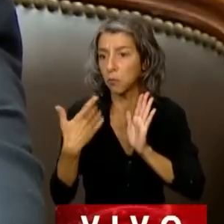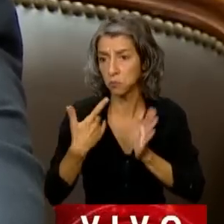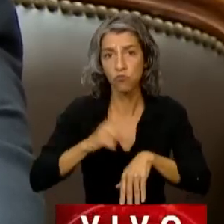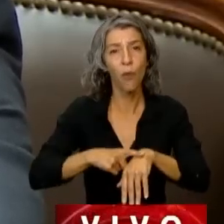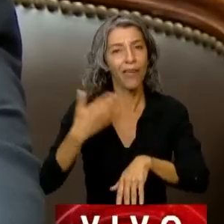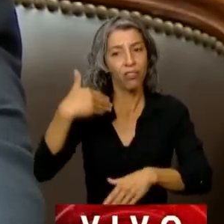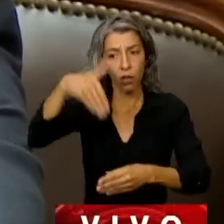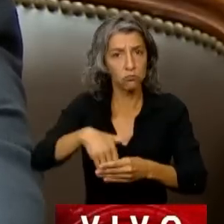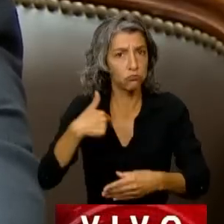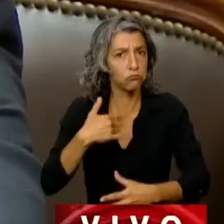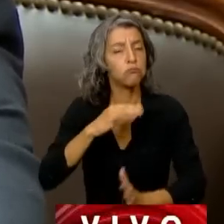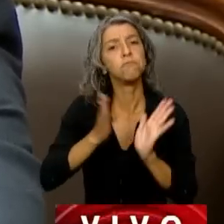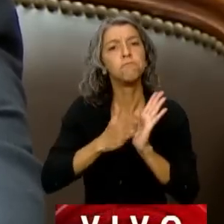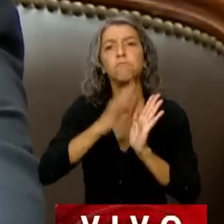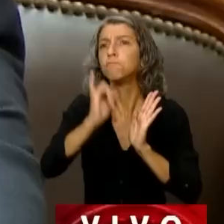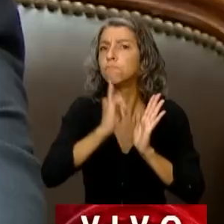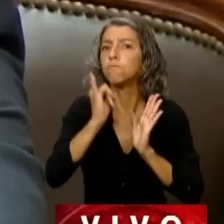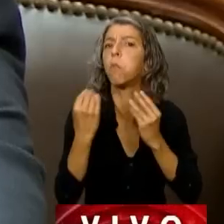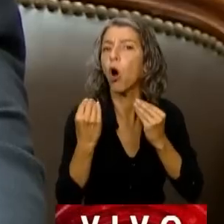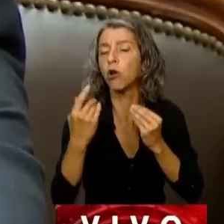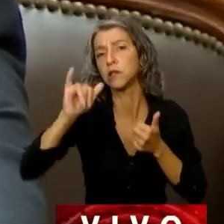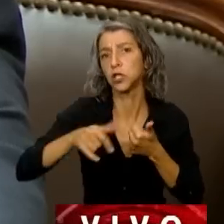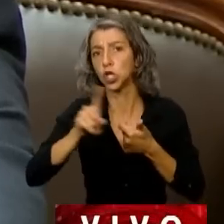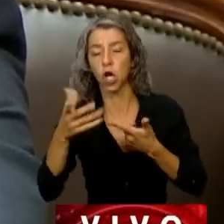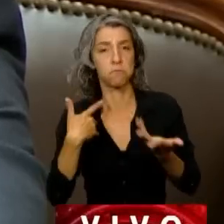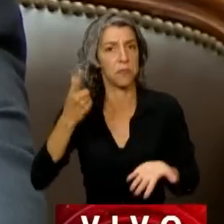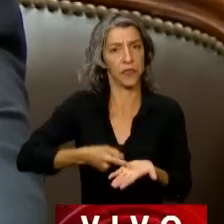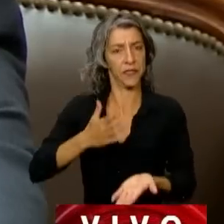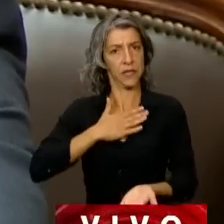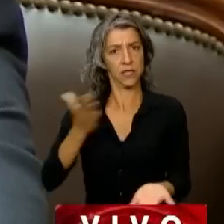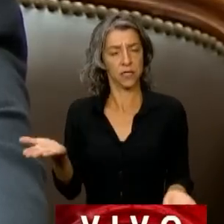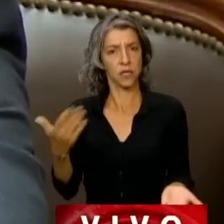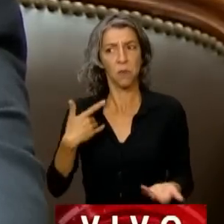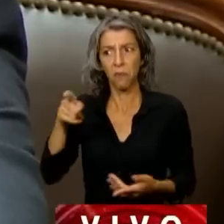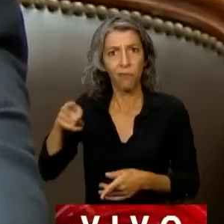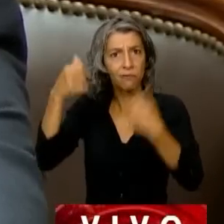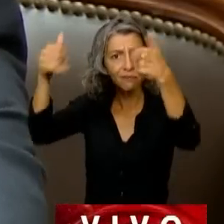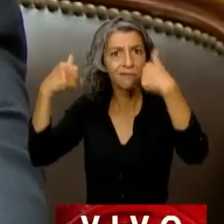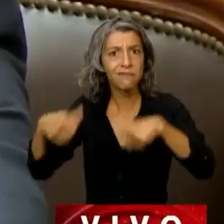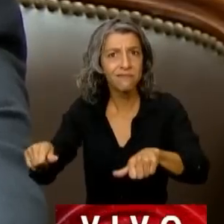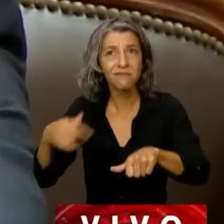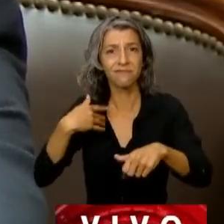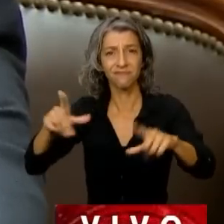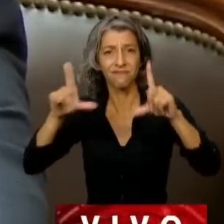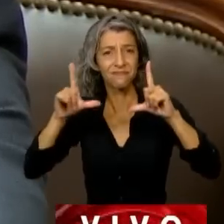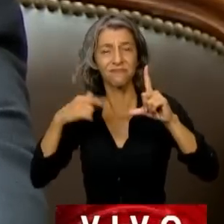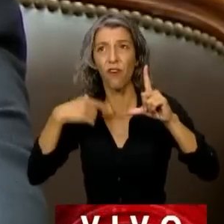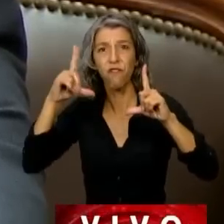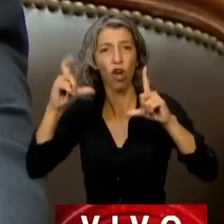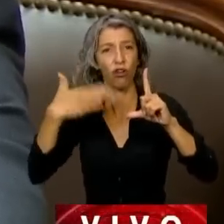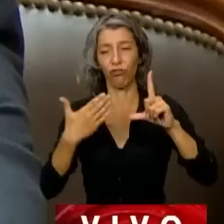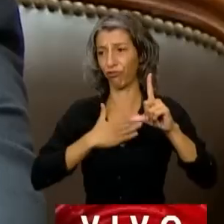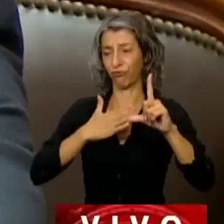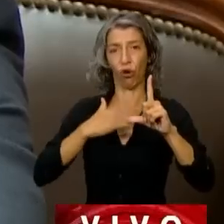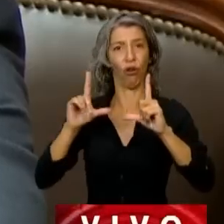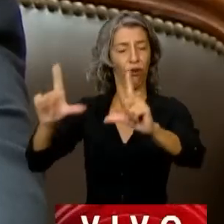votar. El afiche con las caras que empapela una oficina pública, la oficina pública no puede